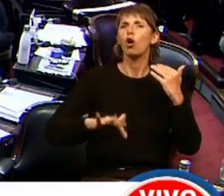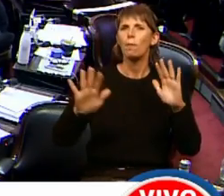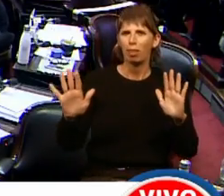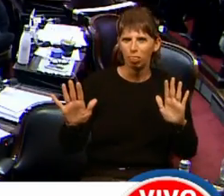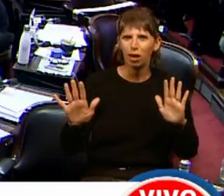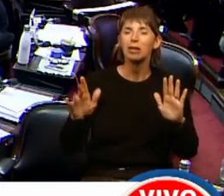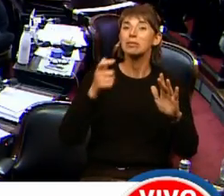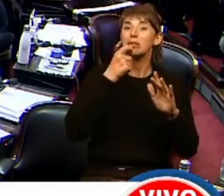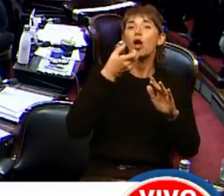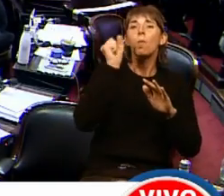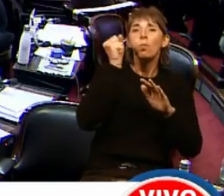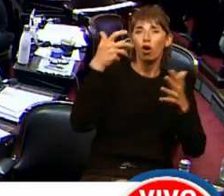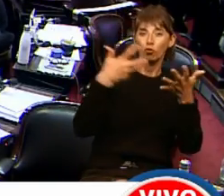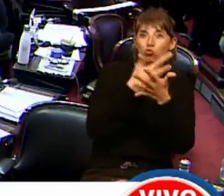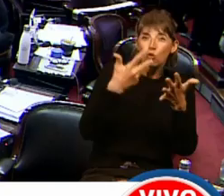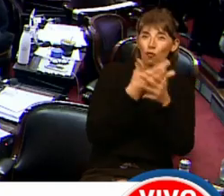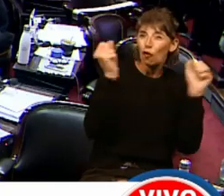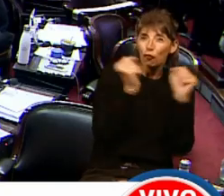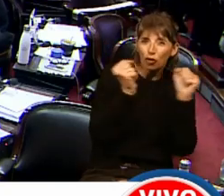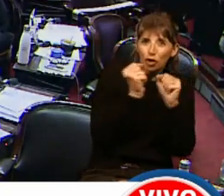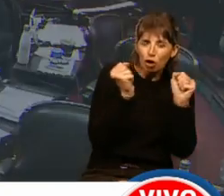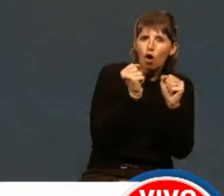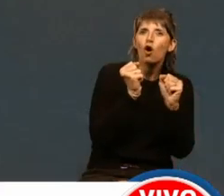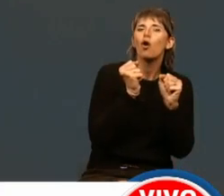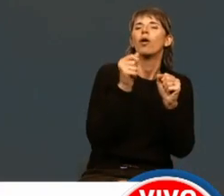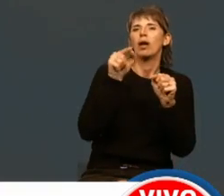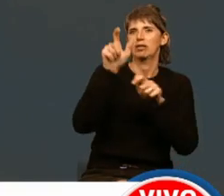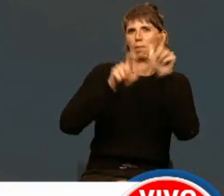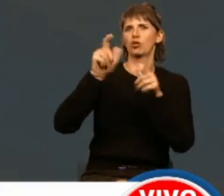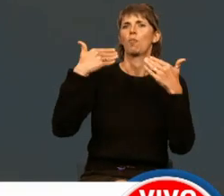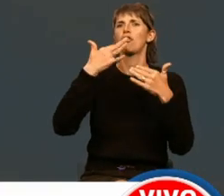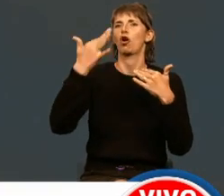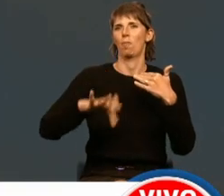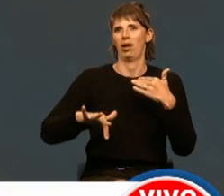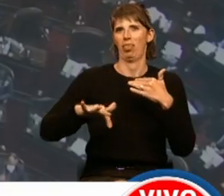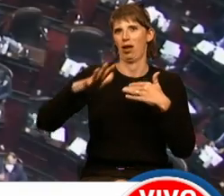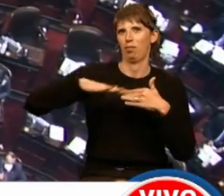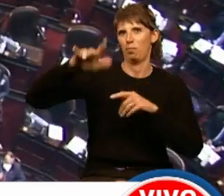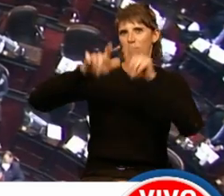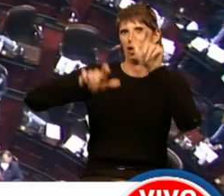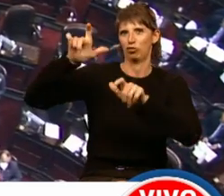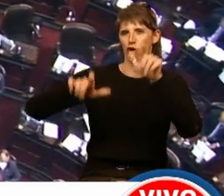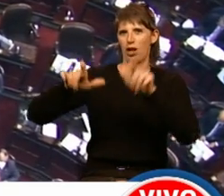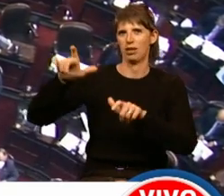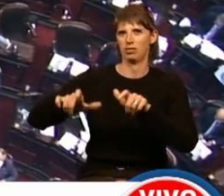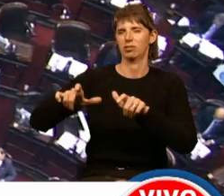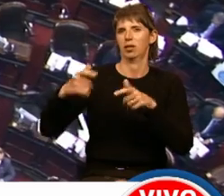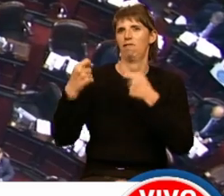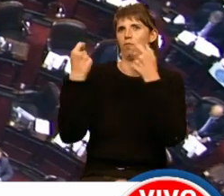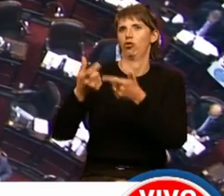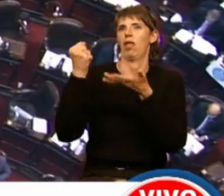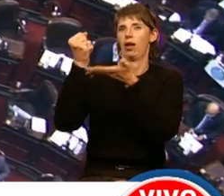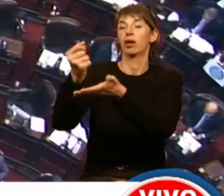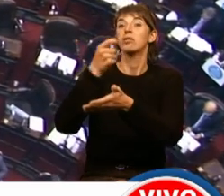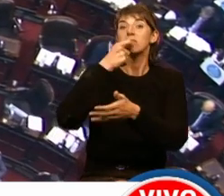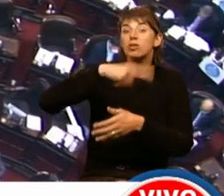la gente de las zonas que hoy se van a beneficiar votar en contra es no entenderlo